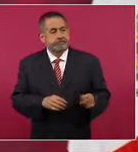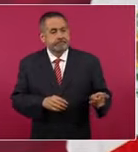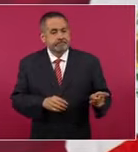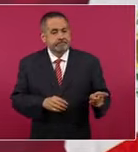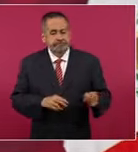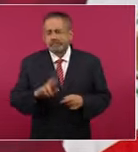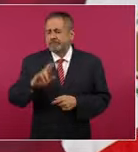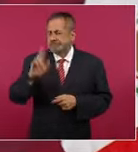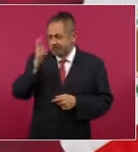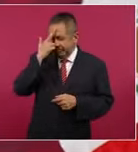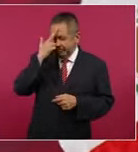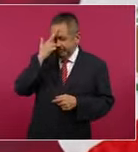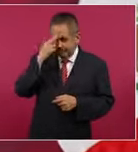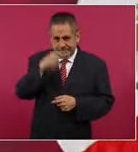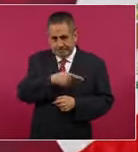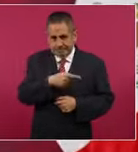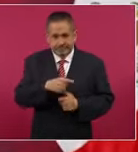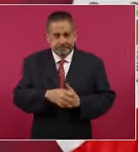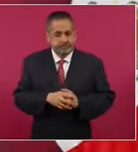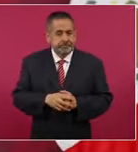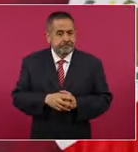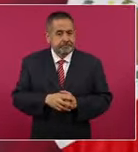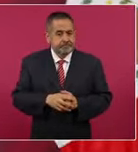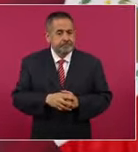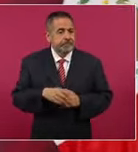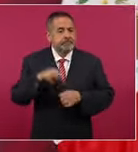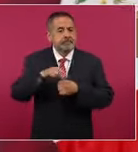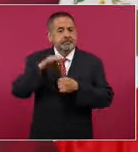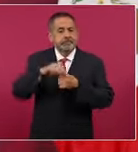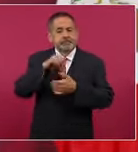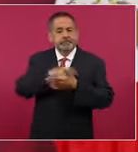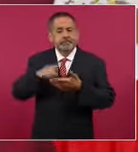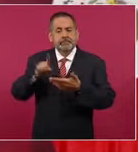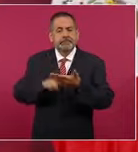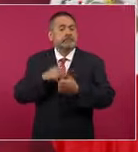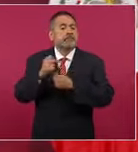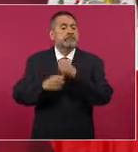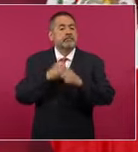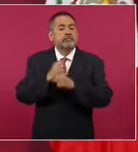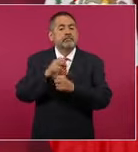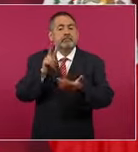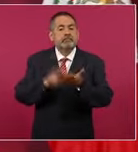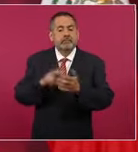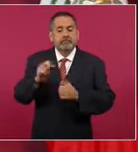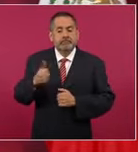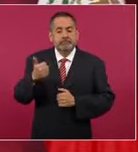me acuerdo que cuando la elección del 2006,